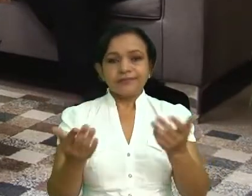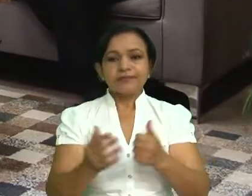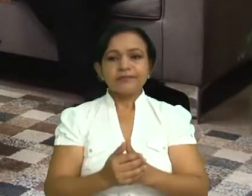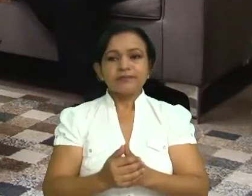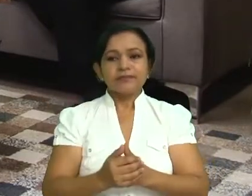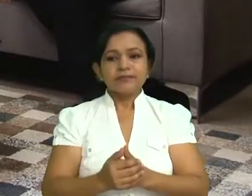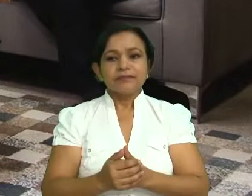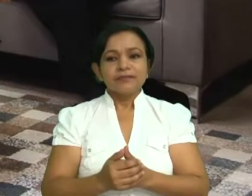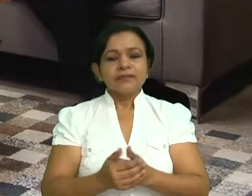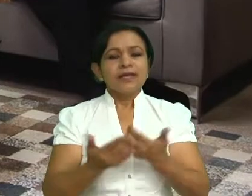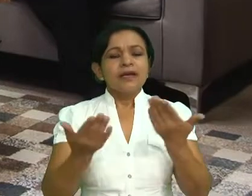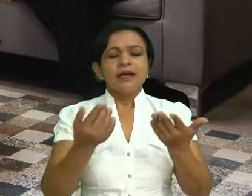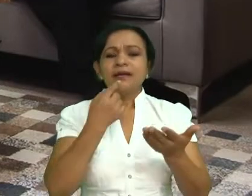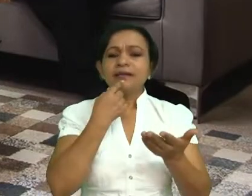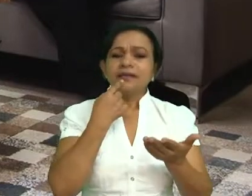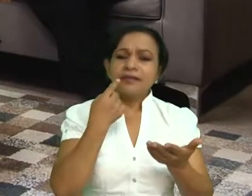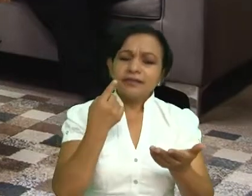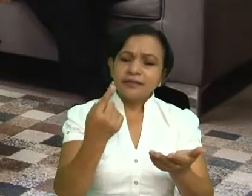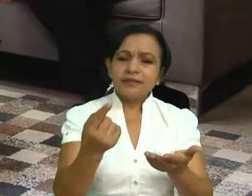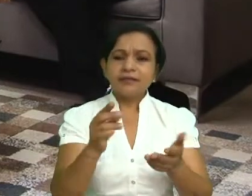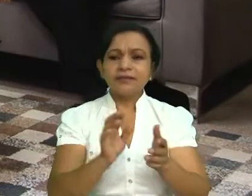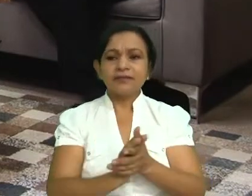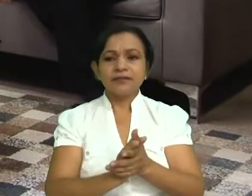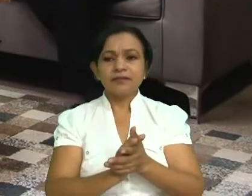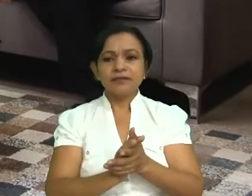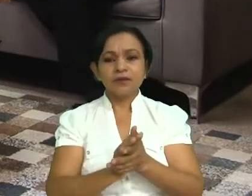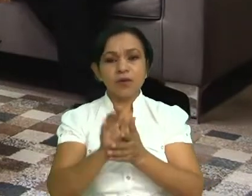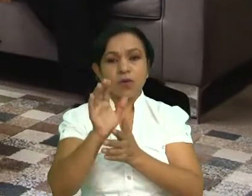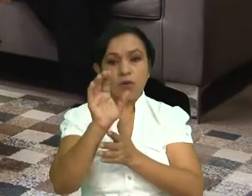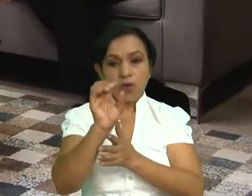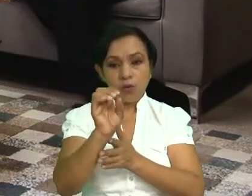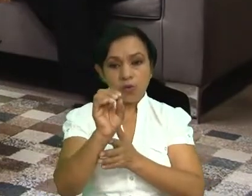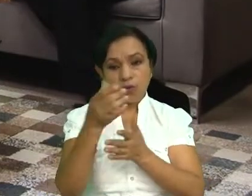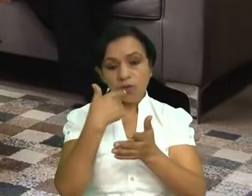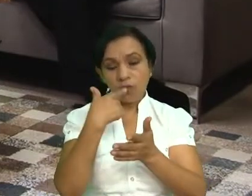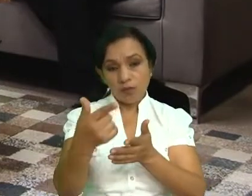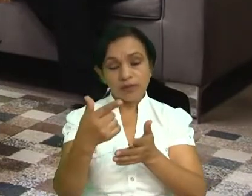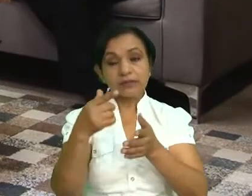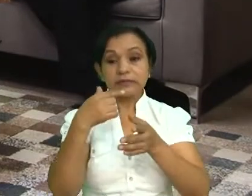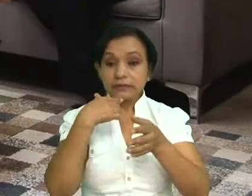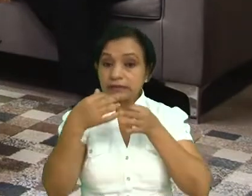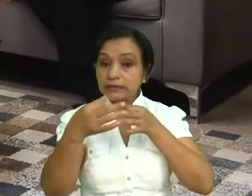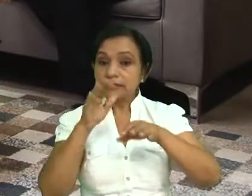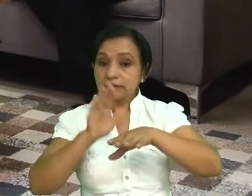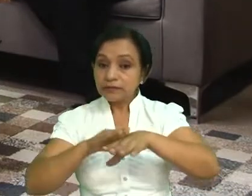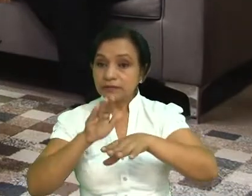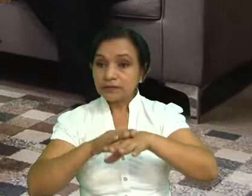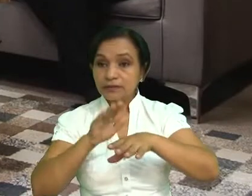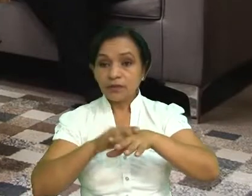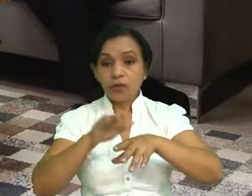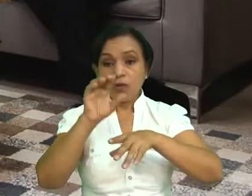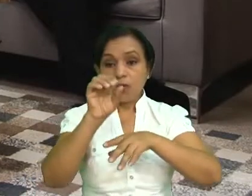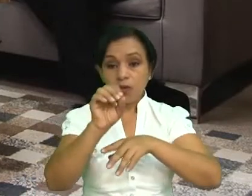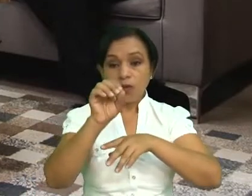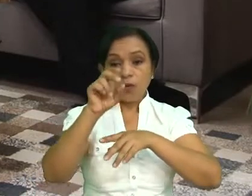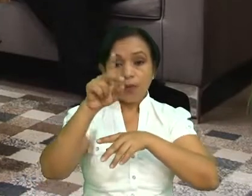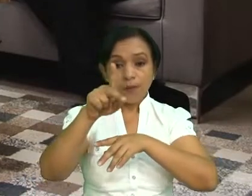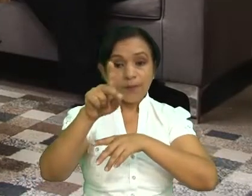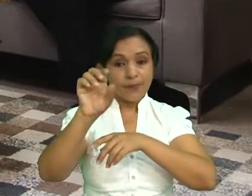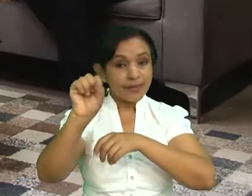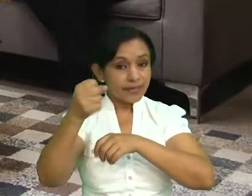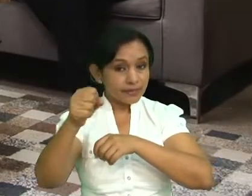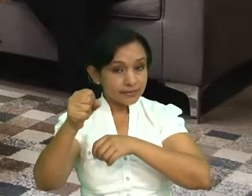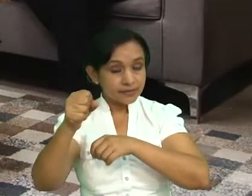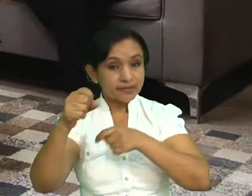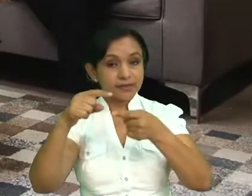hay señalamientos y hay recomendaciones que nosotros estamos recibiendo, ¿verdad?, de la Organización Panamericana de la Salud,